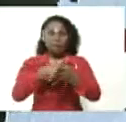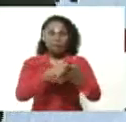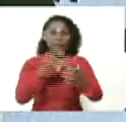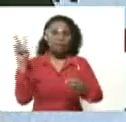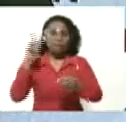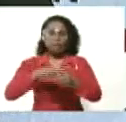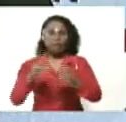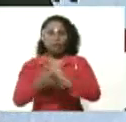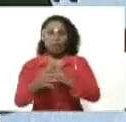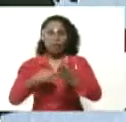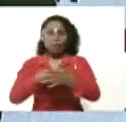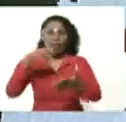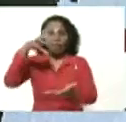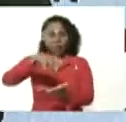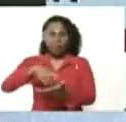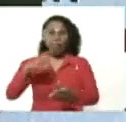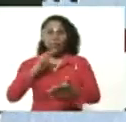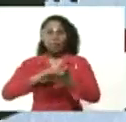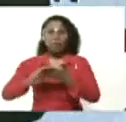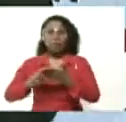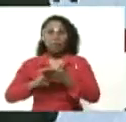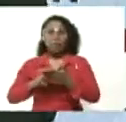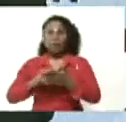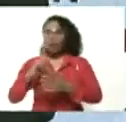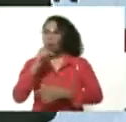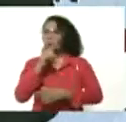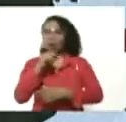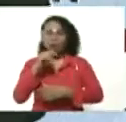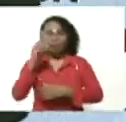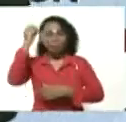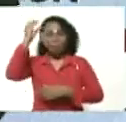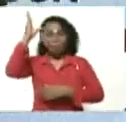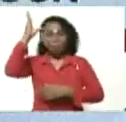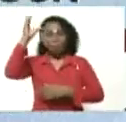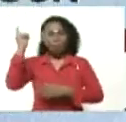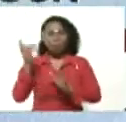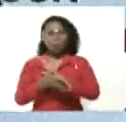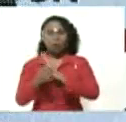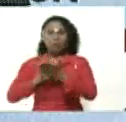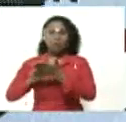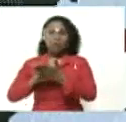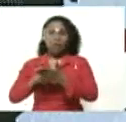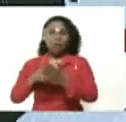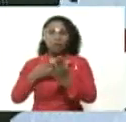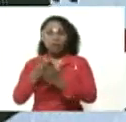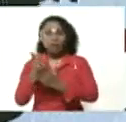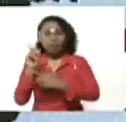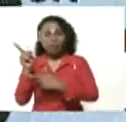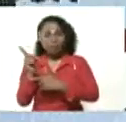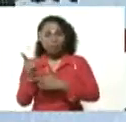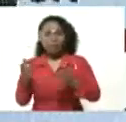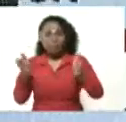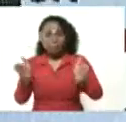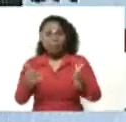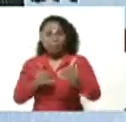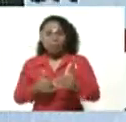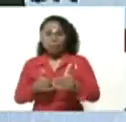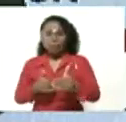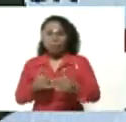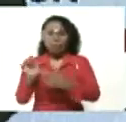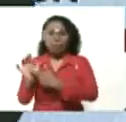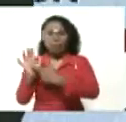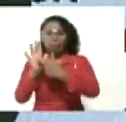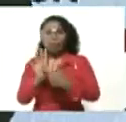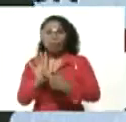Estado, para solventar lo que no es capaz de solventar a través de las urnas. Déjenme señalarles algo